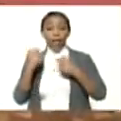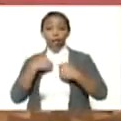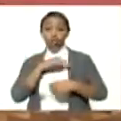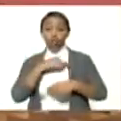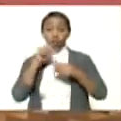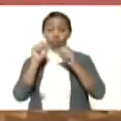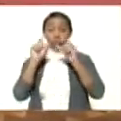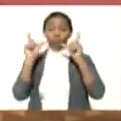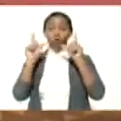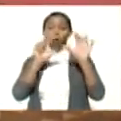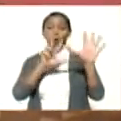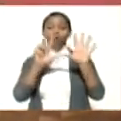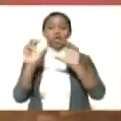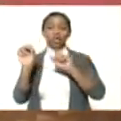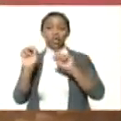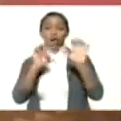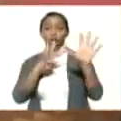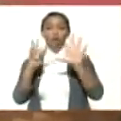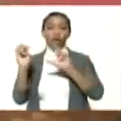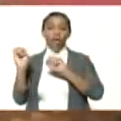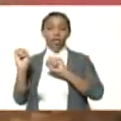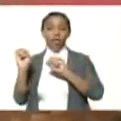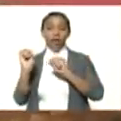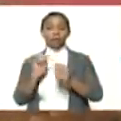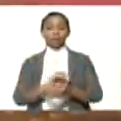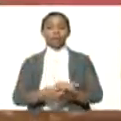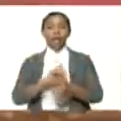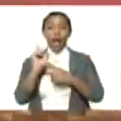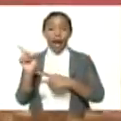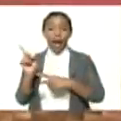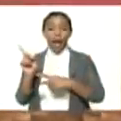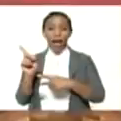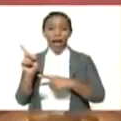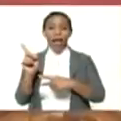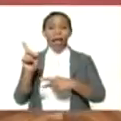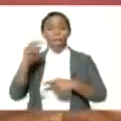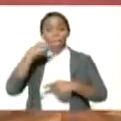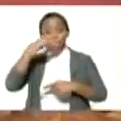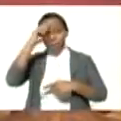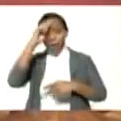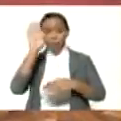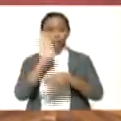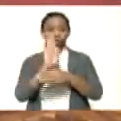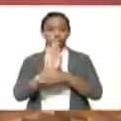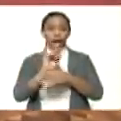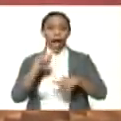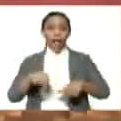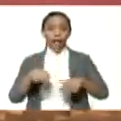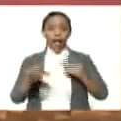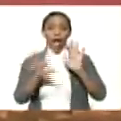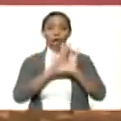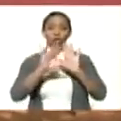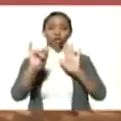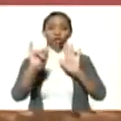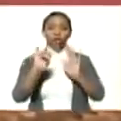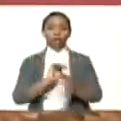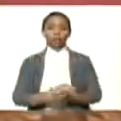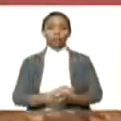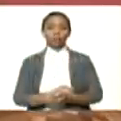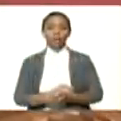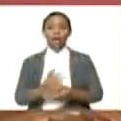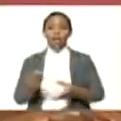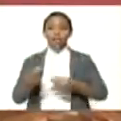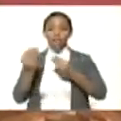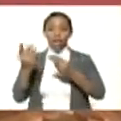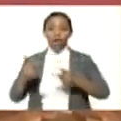tanto durante los 80, 90, aquel que fue uno de nuestros padres protectores aquí en la Constituyente, habiendo dado